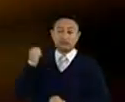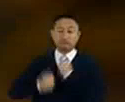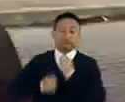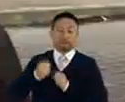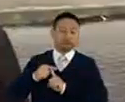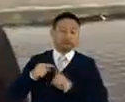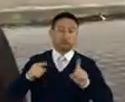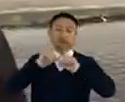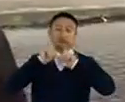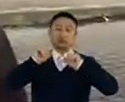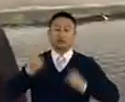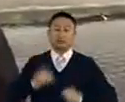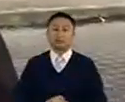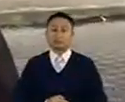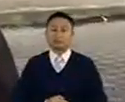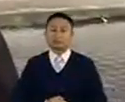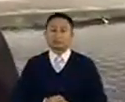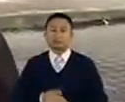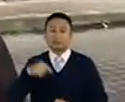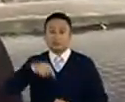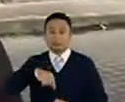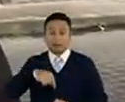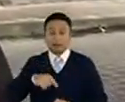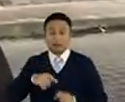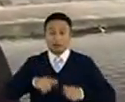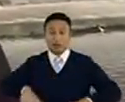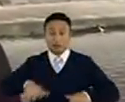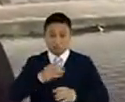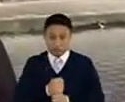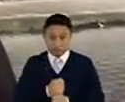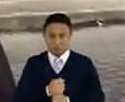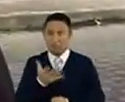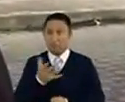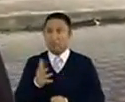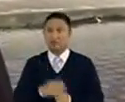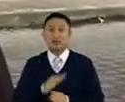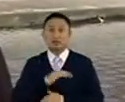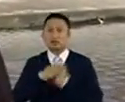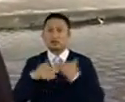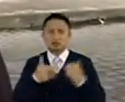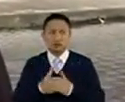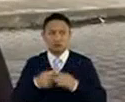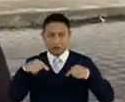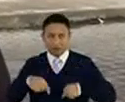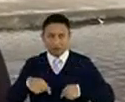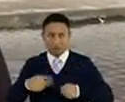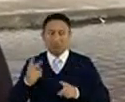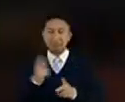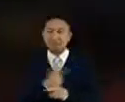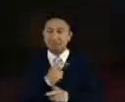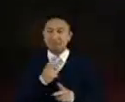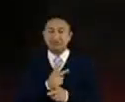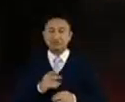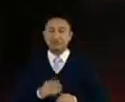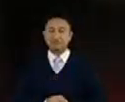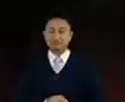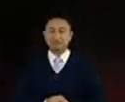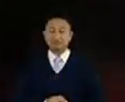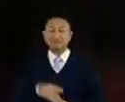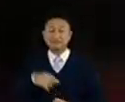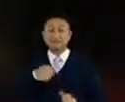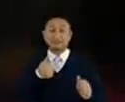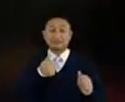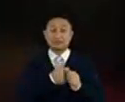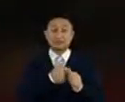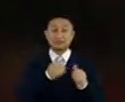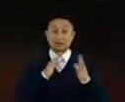ayuda. Aquí ya no podemos hablar de lugar seguro. Todo sitio es bueno para los delincuentes. Como estaba a pocos metros